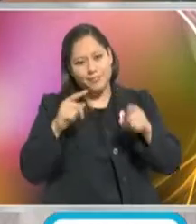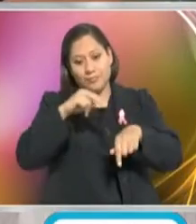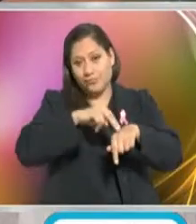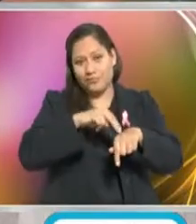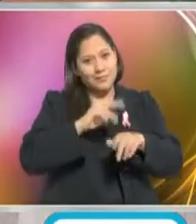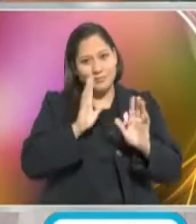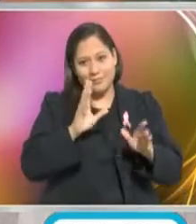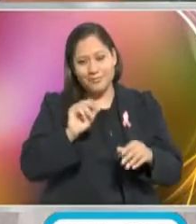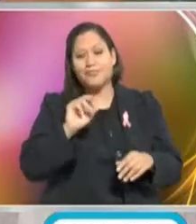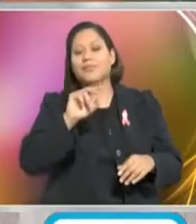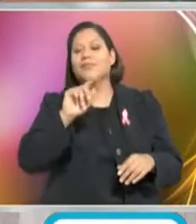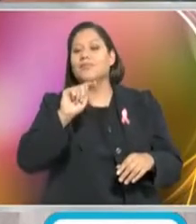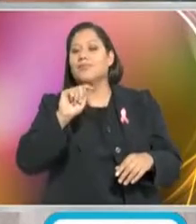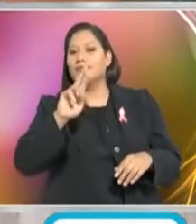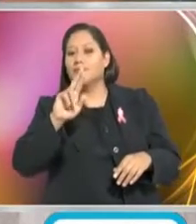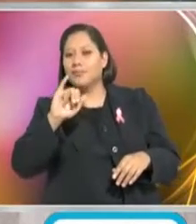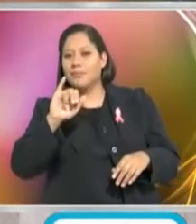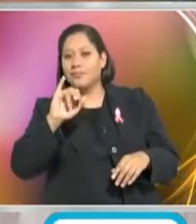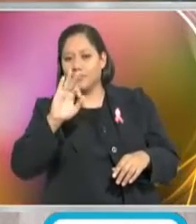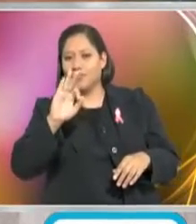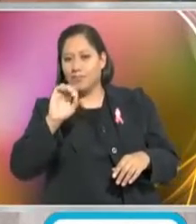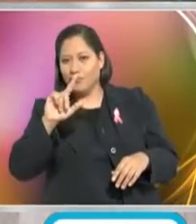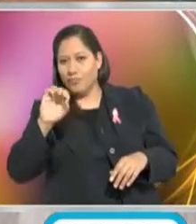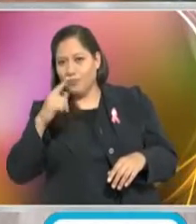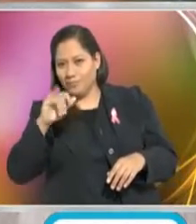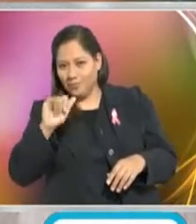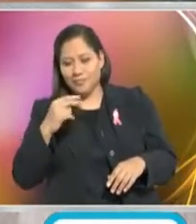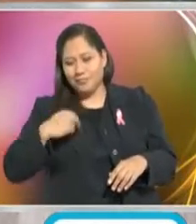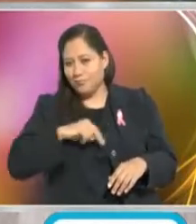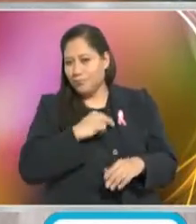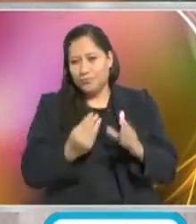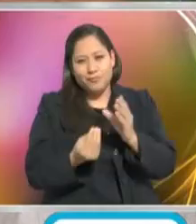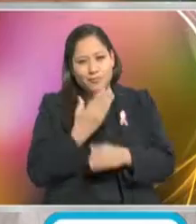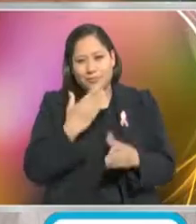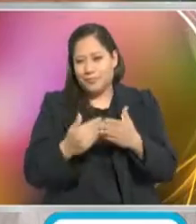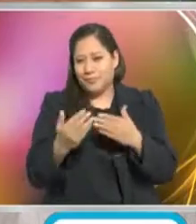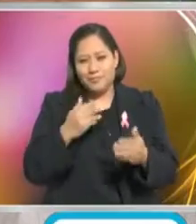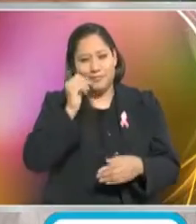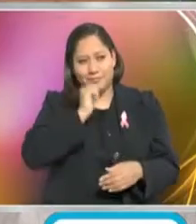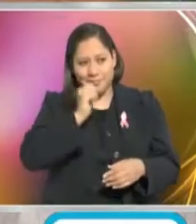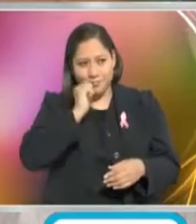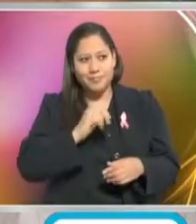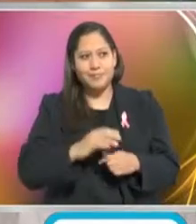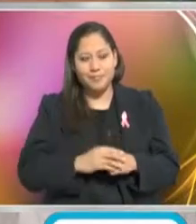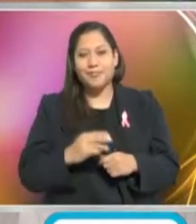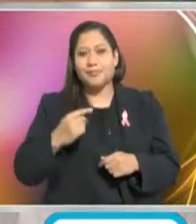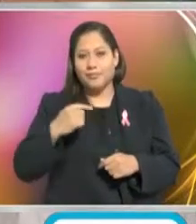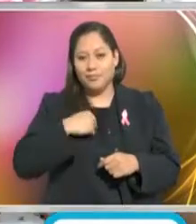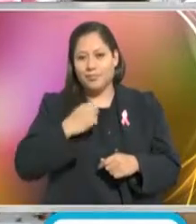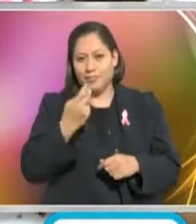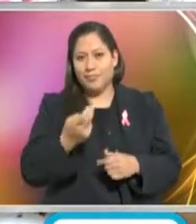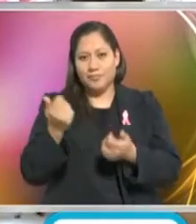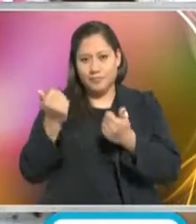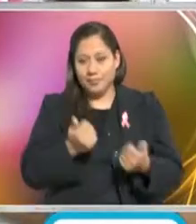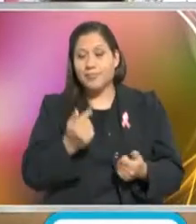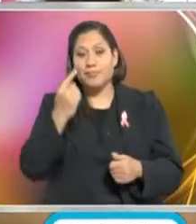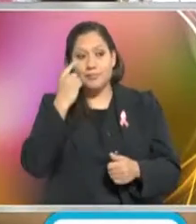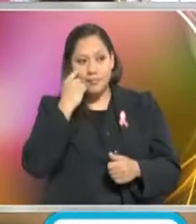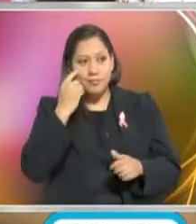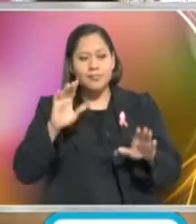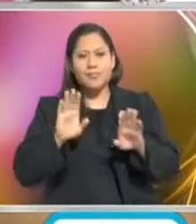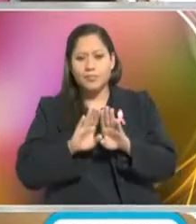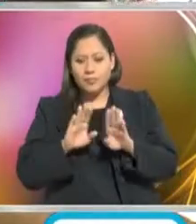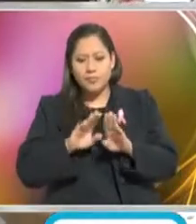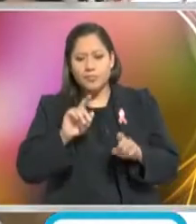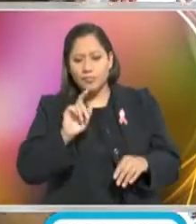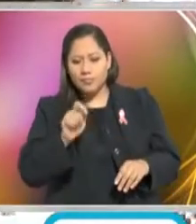y nosotros somos aquí muy novedosos. Ajá, y- ante todo. Estamos en tendencia. Claro. Sí, señor. Entonces, por eso les traje hoy. Ahora, Va. ¿cuáles serían las funciones